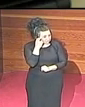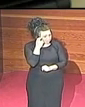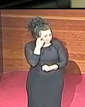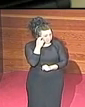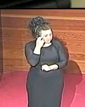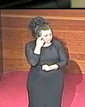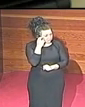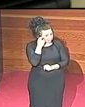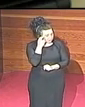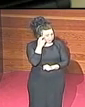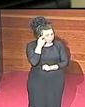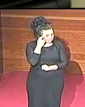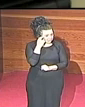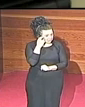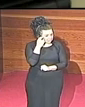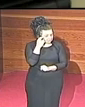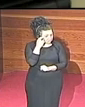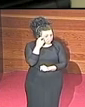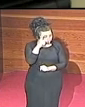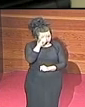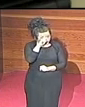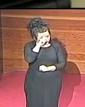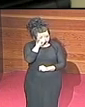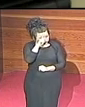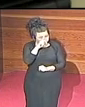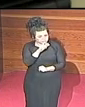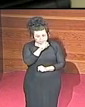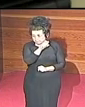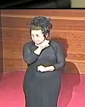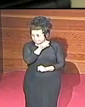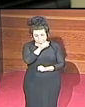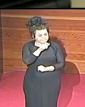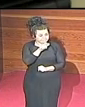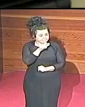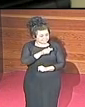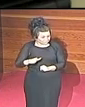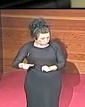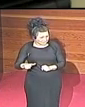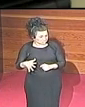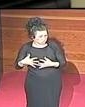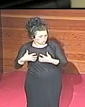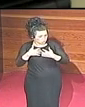la nazificación, o sea, los que están luchando